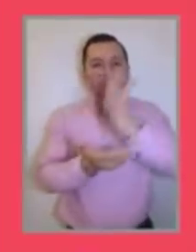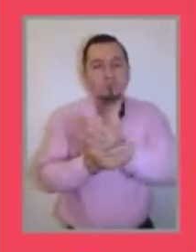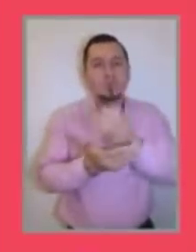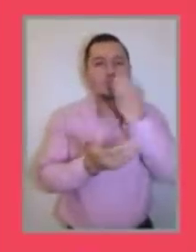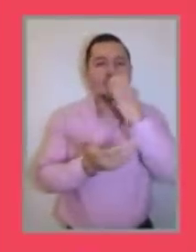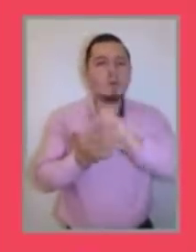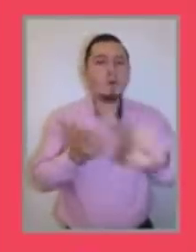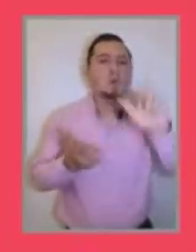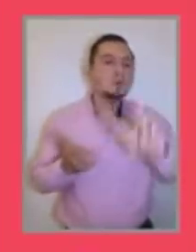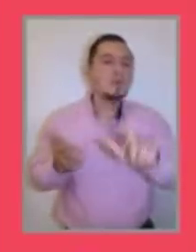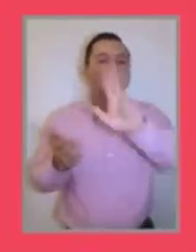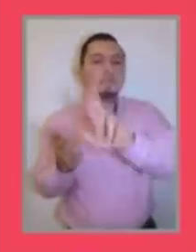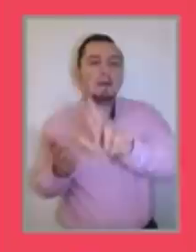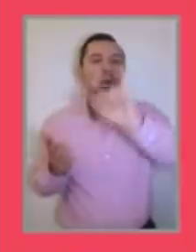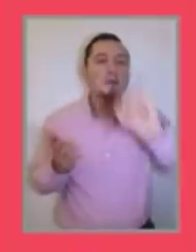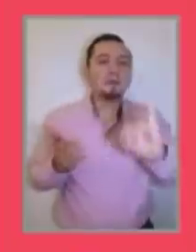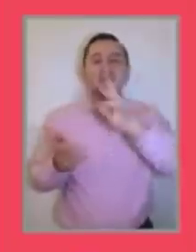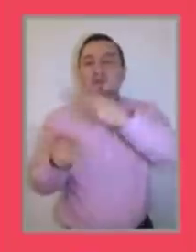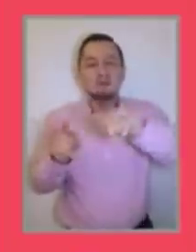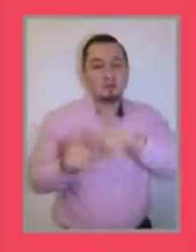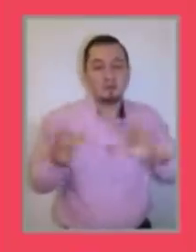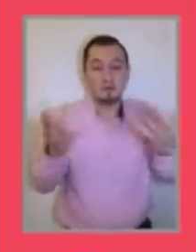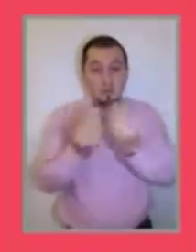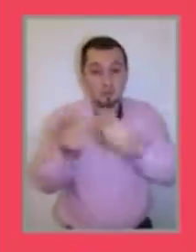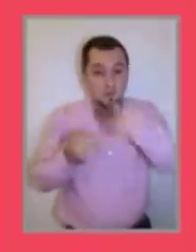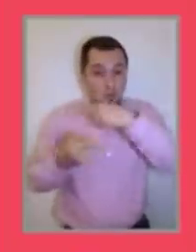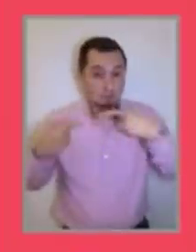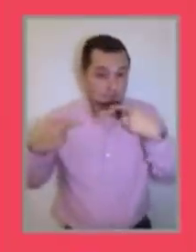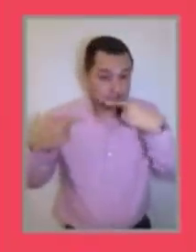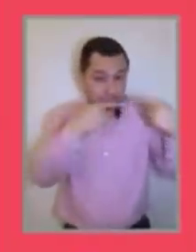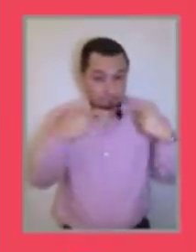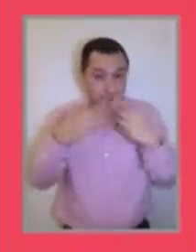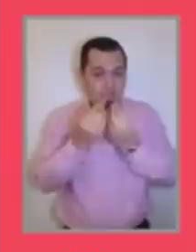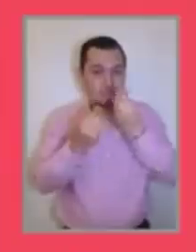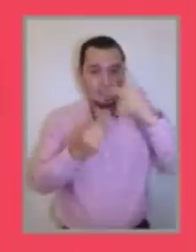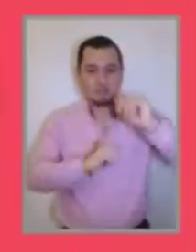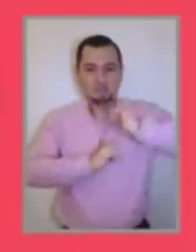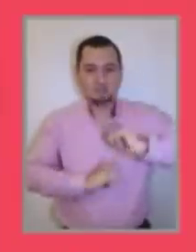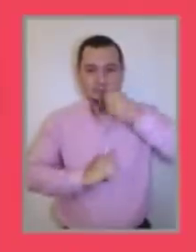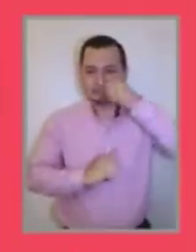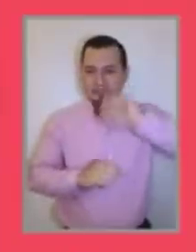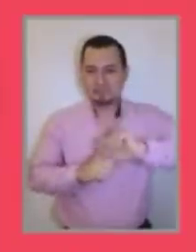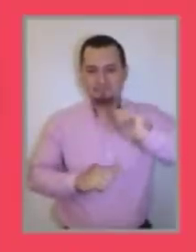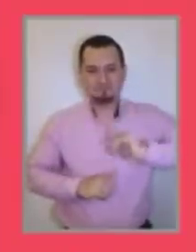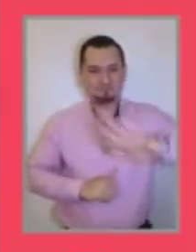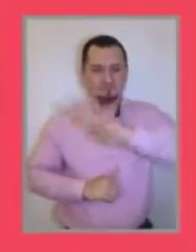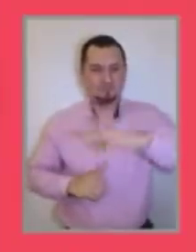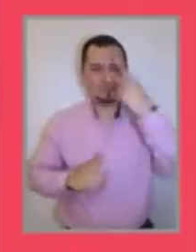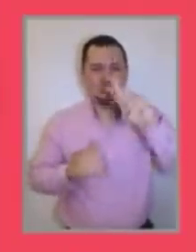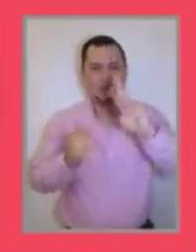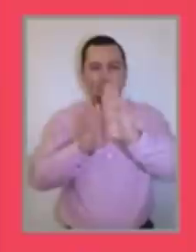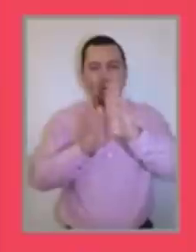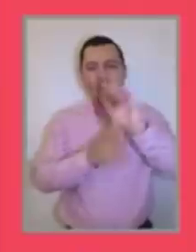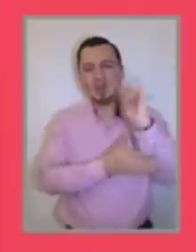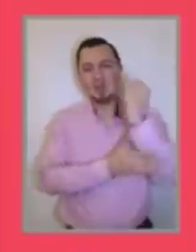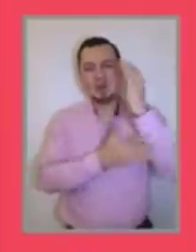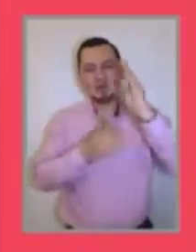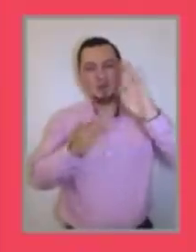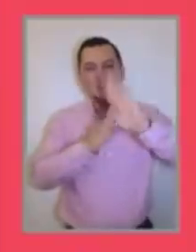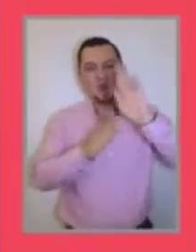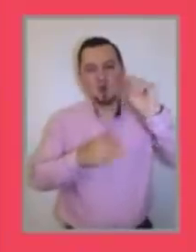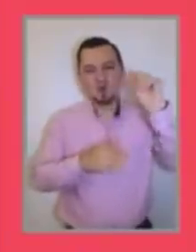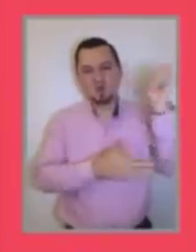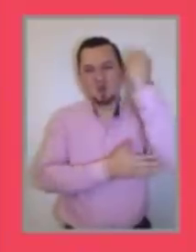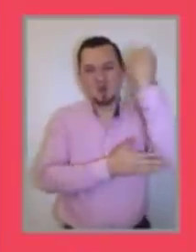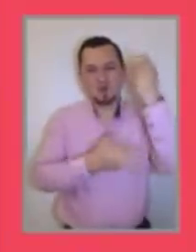mesa a Alfonso Pompa, secretario de Innovación del Gobierno de Innovación, Ciencia y Tecnología del Gobierno de Jalisco,